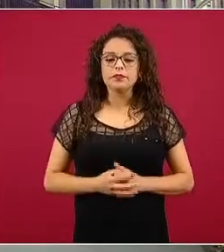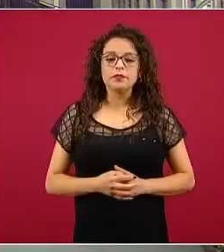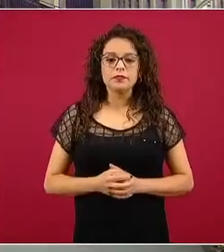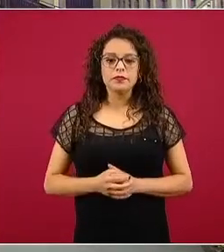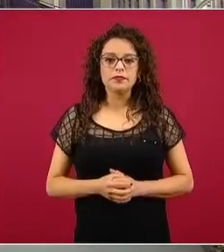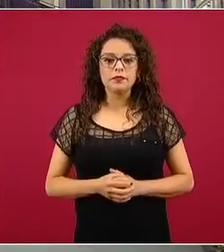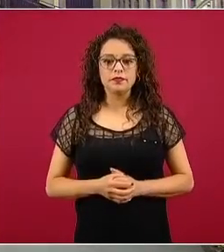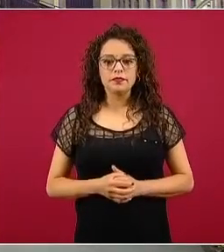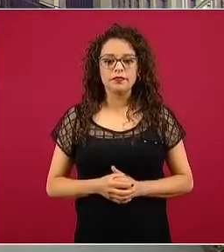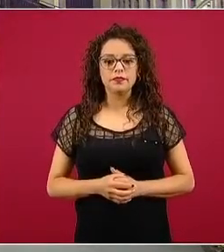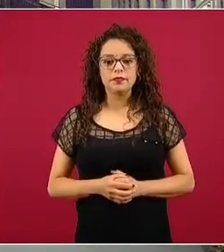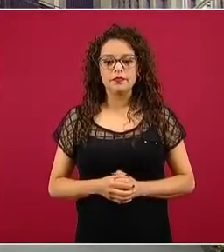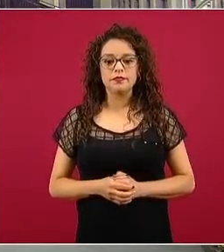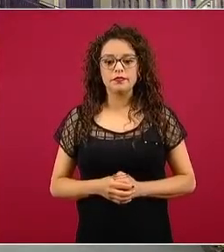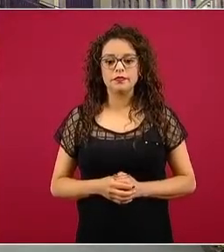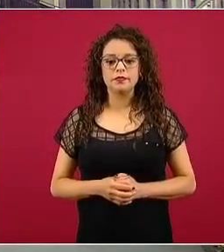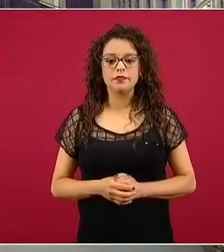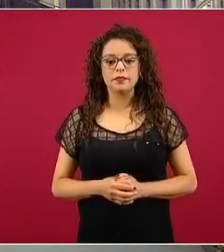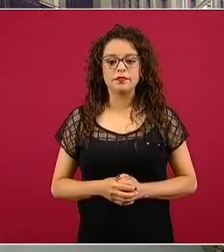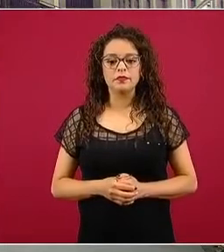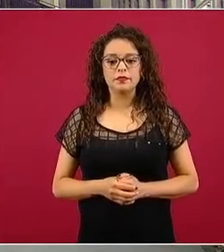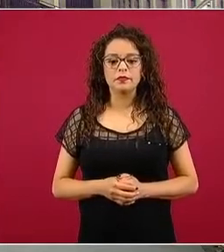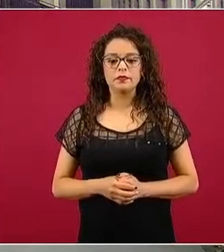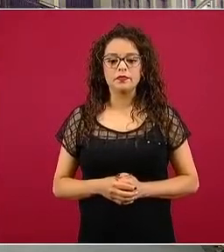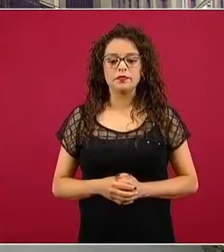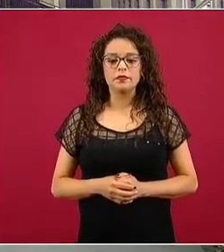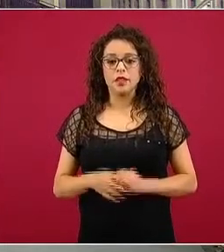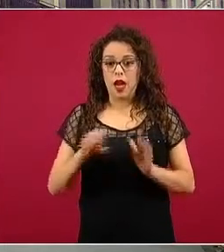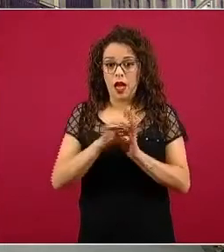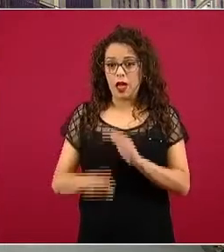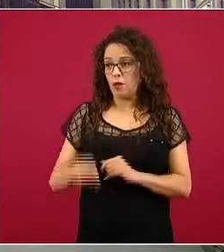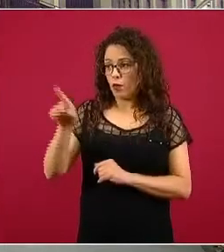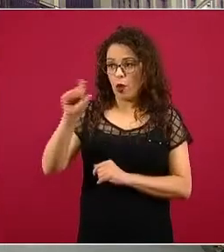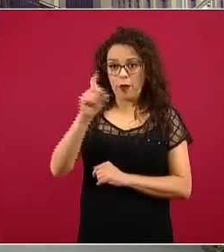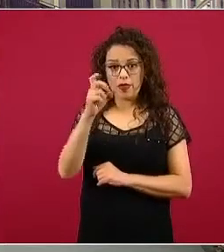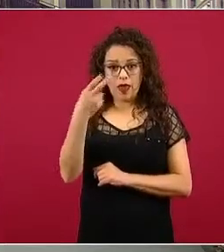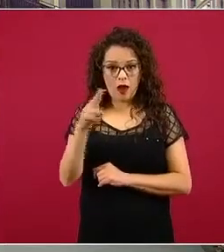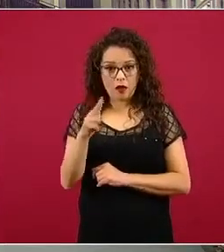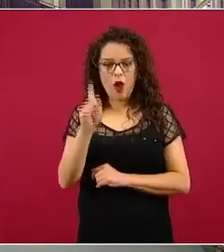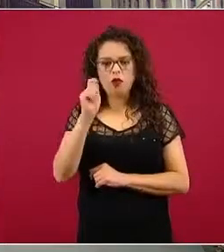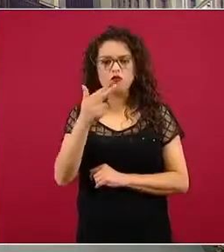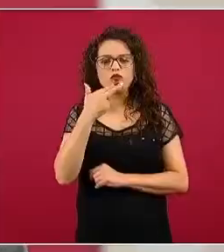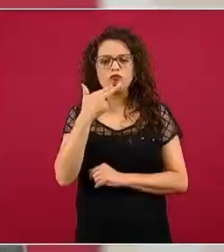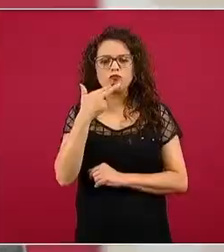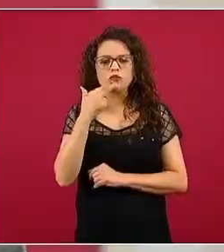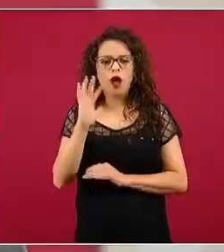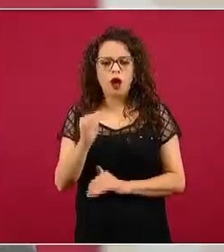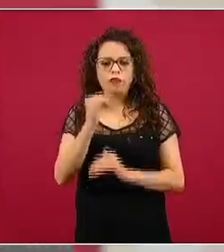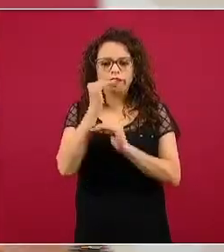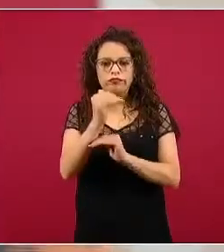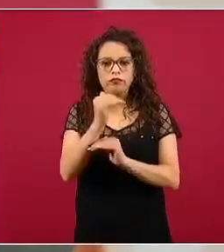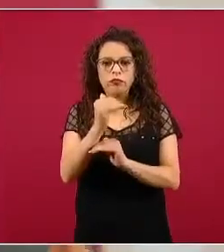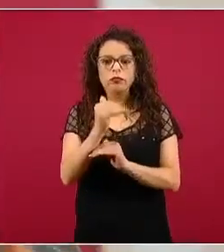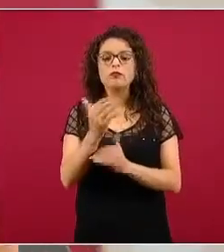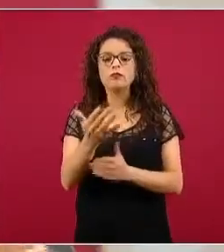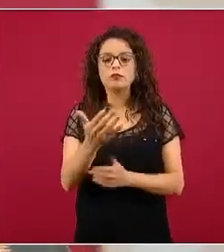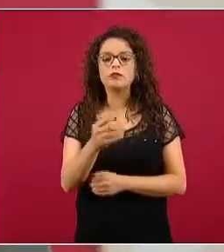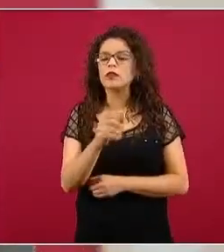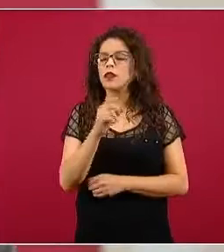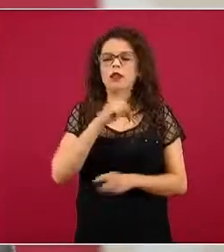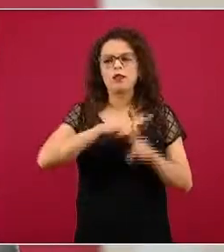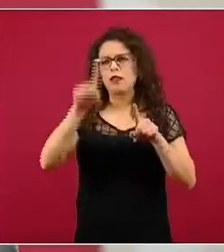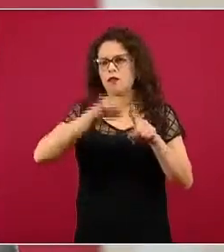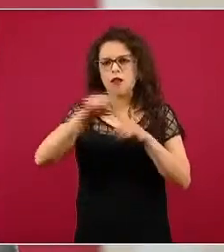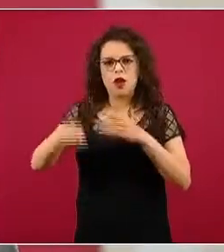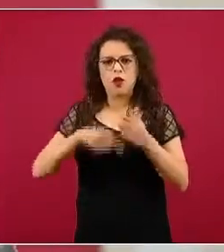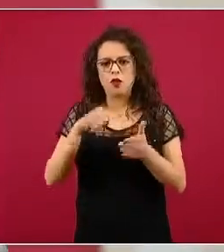El estándar que usamos es un estándar que se usa, por ejemplo aquí la de 20 de noviembre es un estándar que se usa en muchos lugares sobre el tipo de confinamiento y el